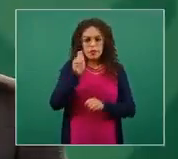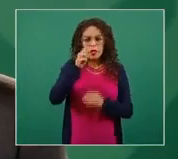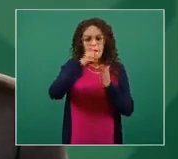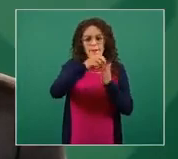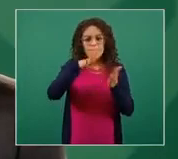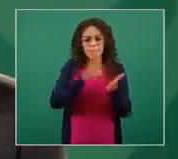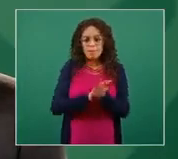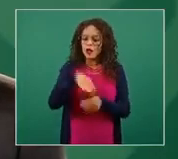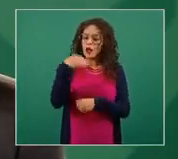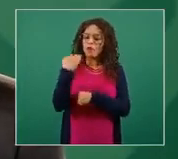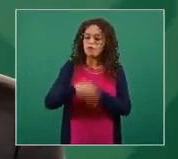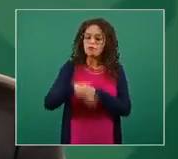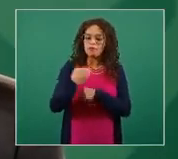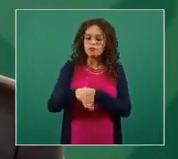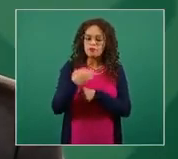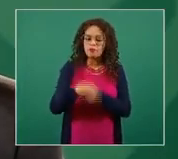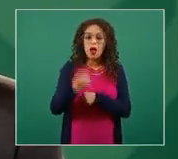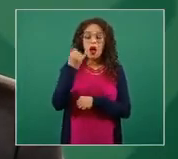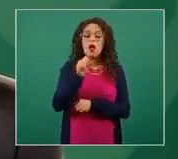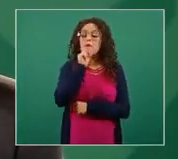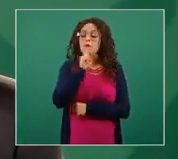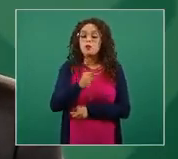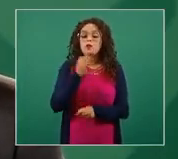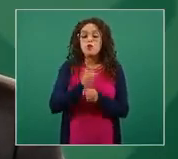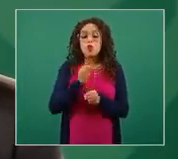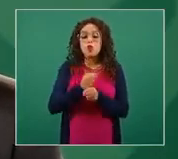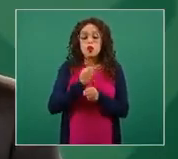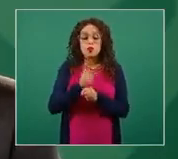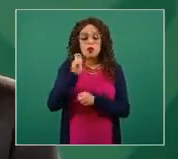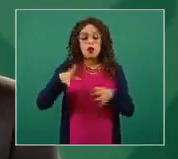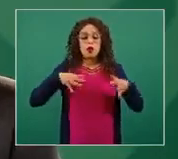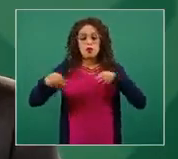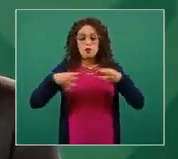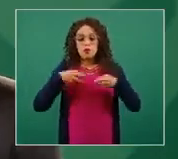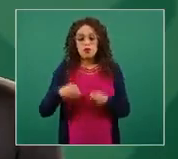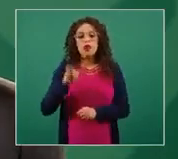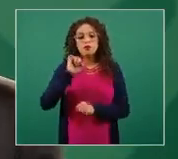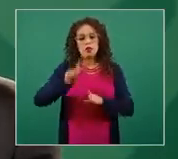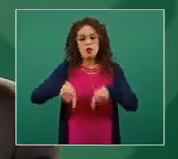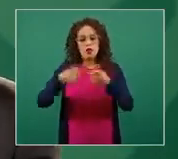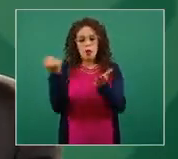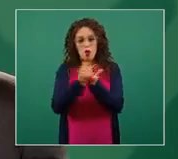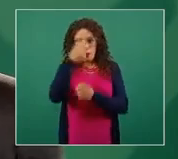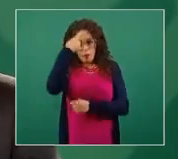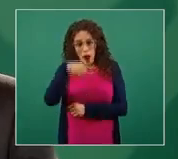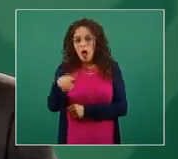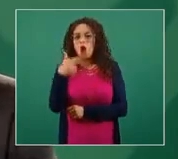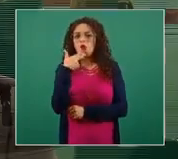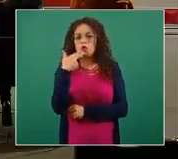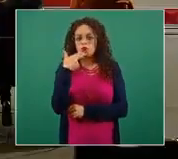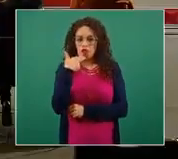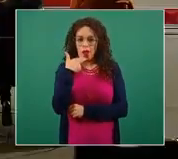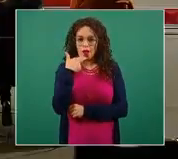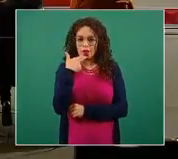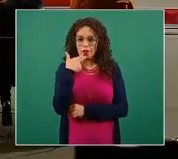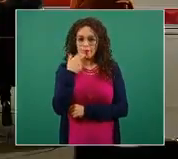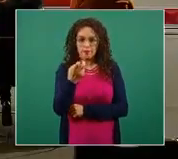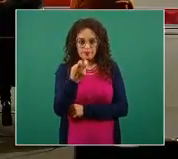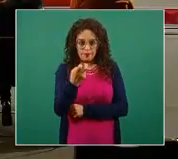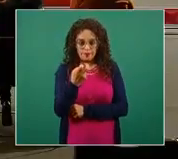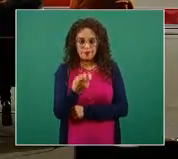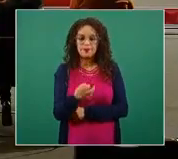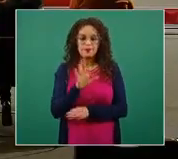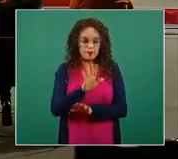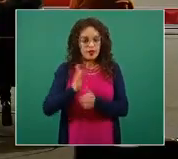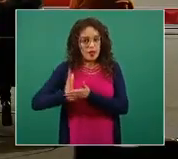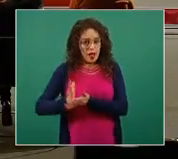y también, durante esta epidemia, la autorización de uso de emergencias. Punto y aparte es lo que hace la